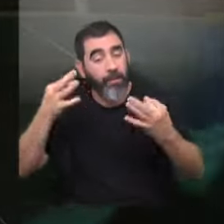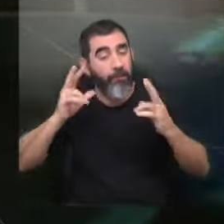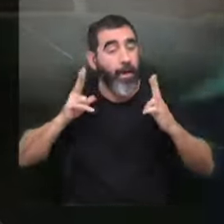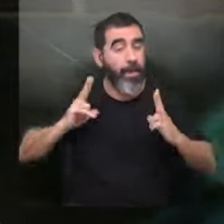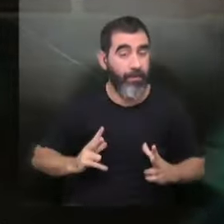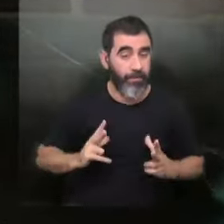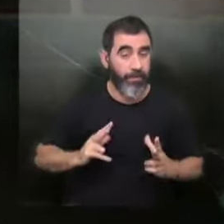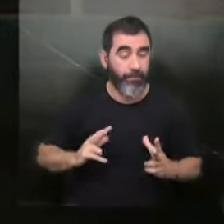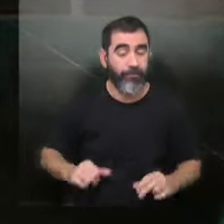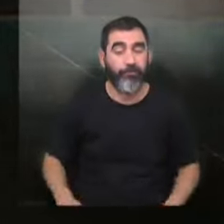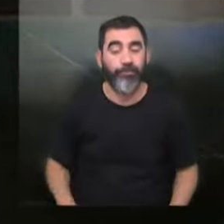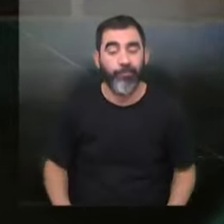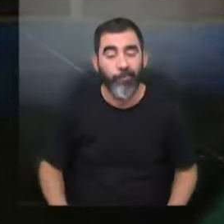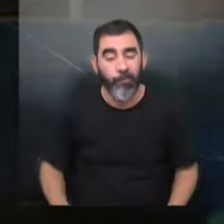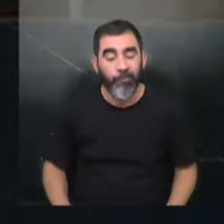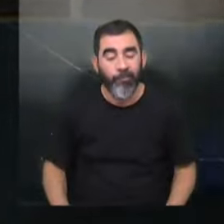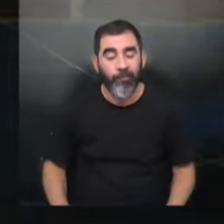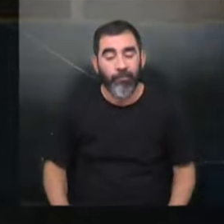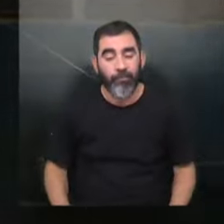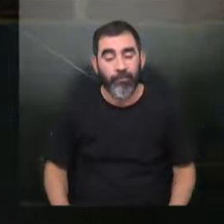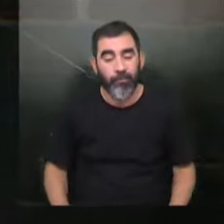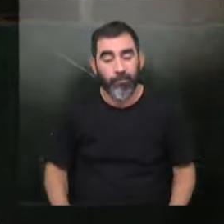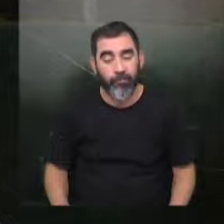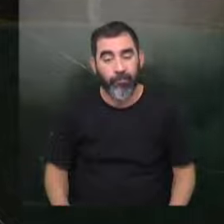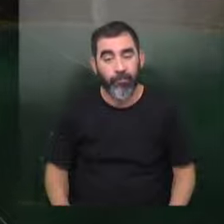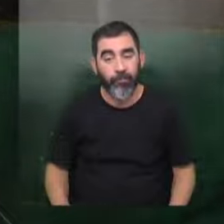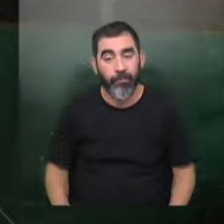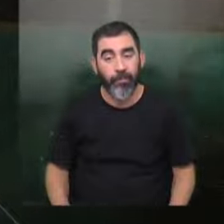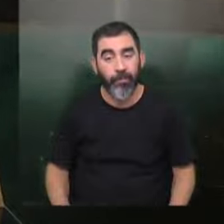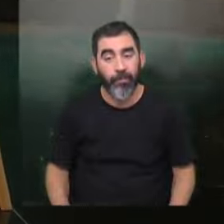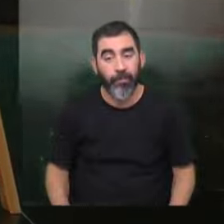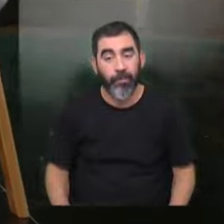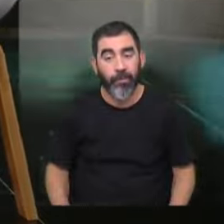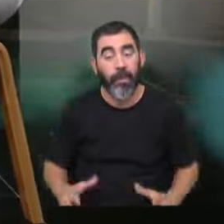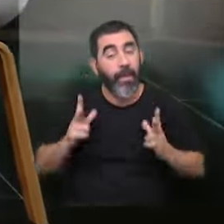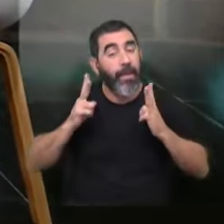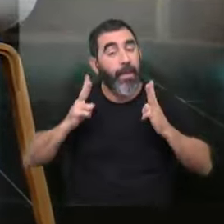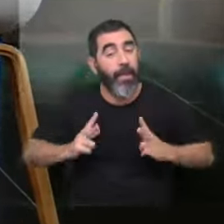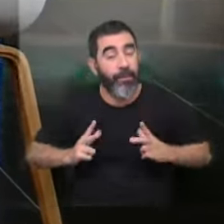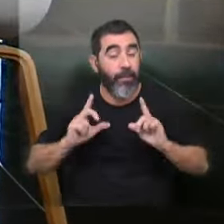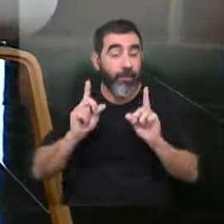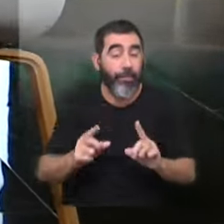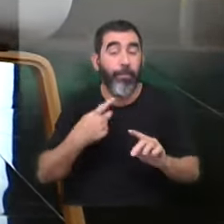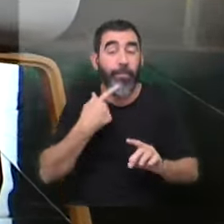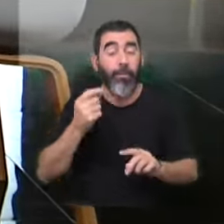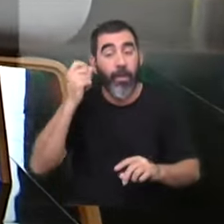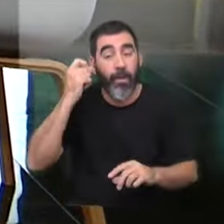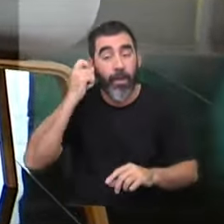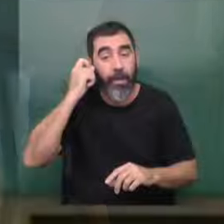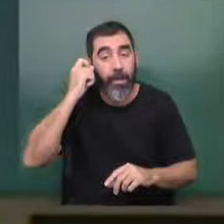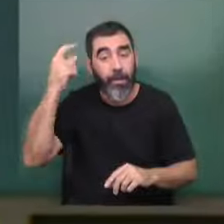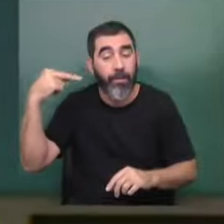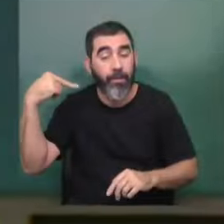el otro, claro, la contraparte de esa conversación, ¿no? La ética, por ejemplo, en el caso de la inteligencia artificial, el